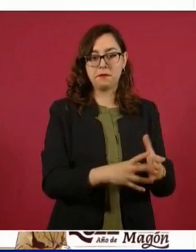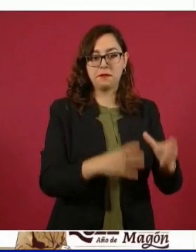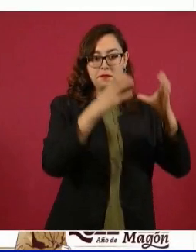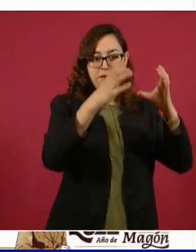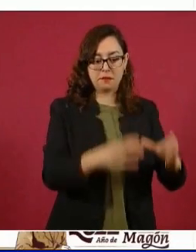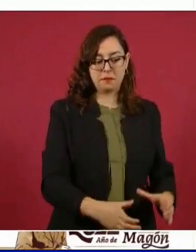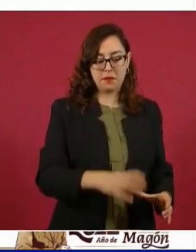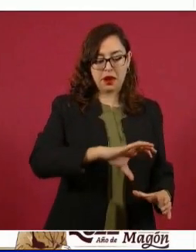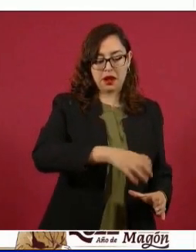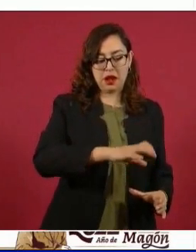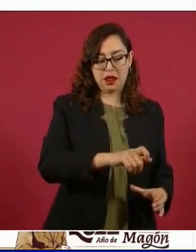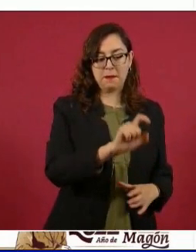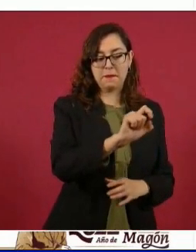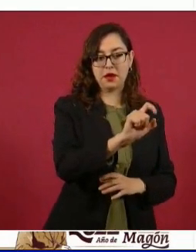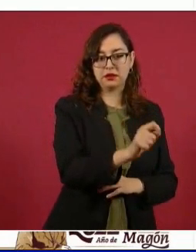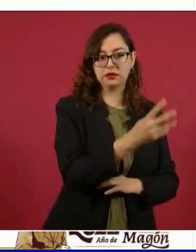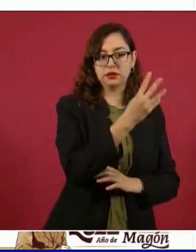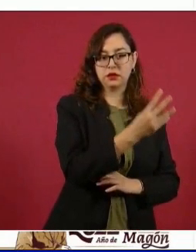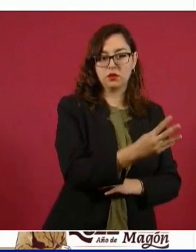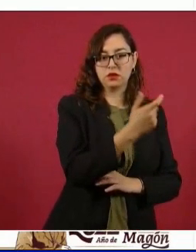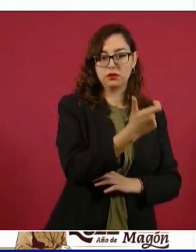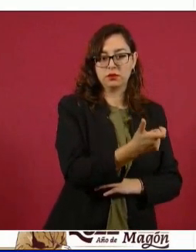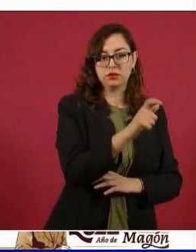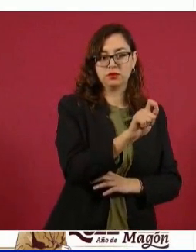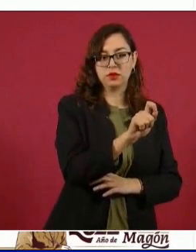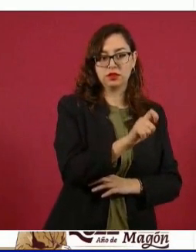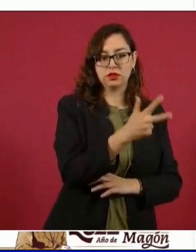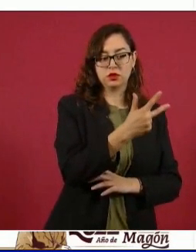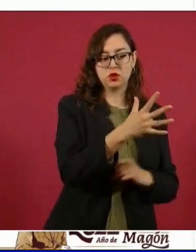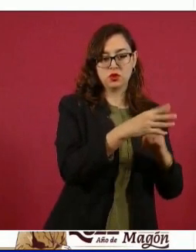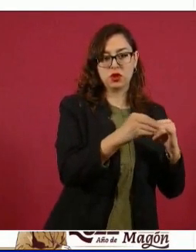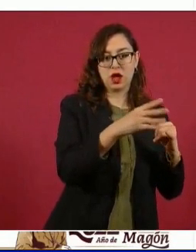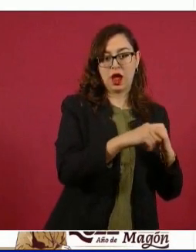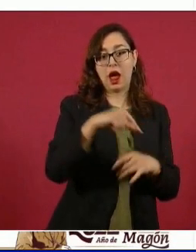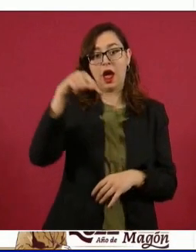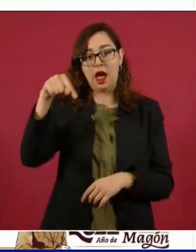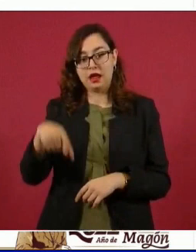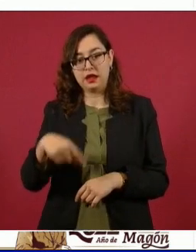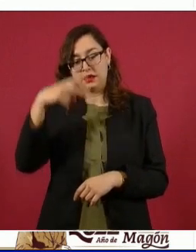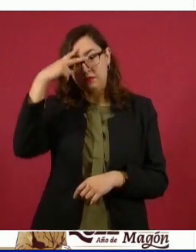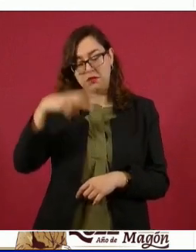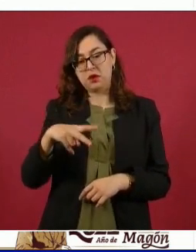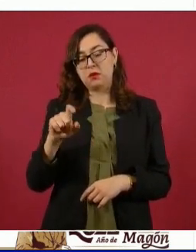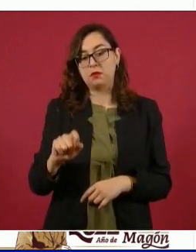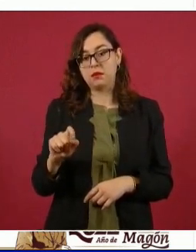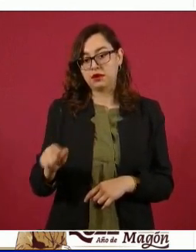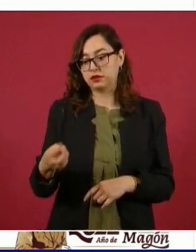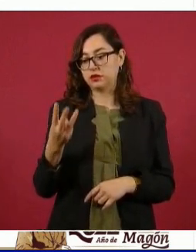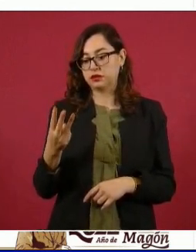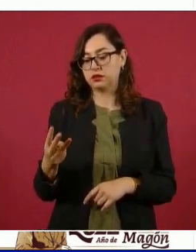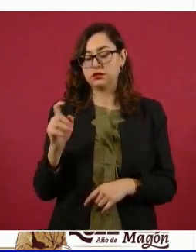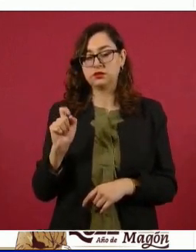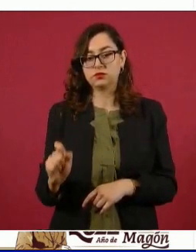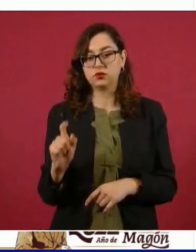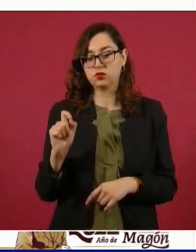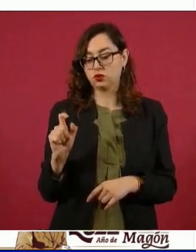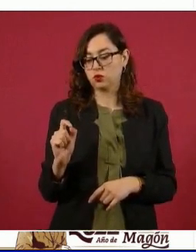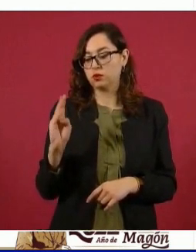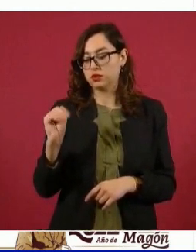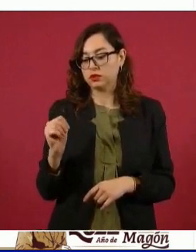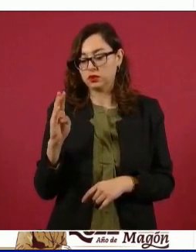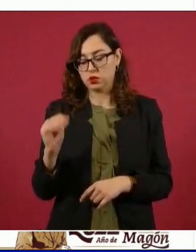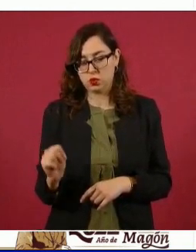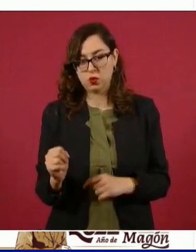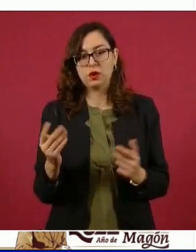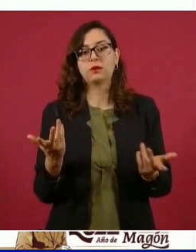centavos, cuando el promedio de las 220 regiones en el país es de 23 pesos con 29 centavos por kilo.